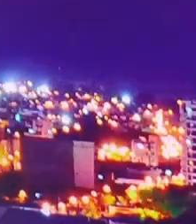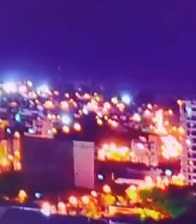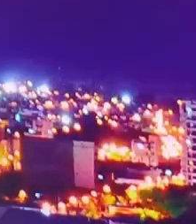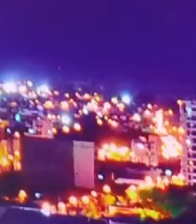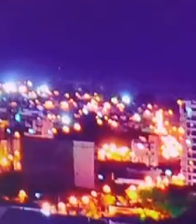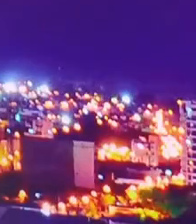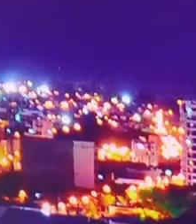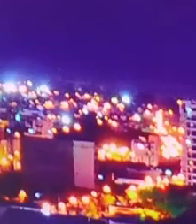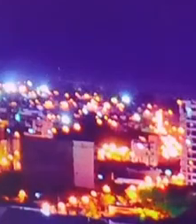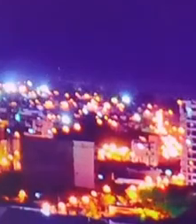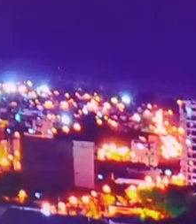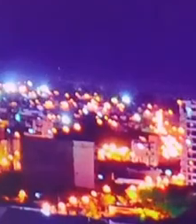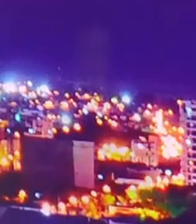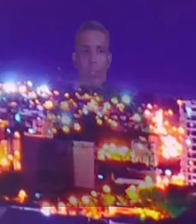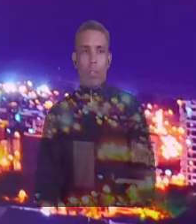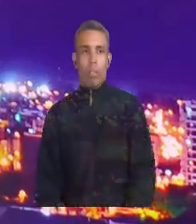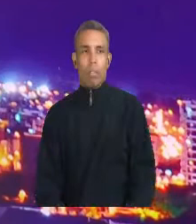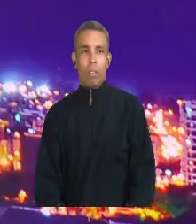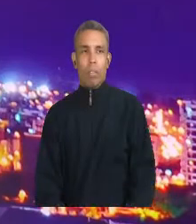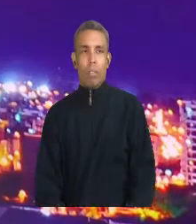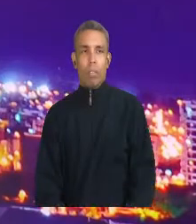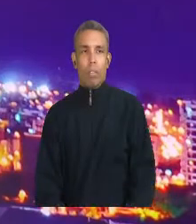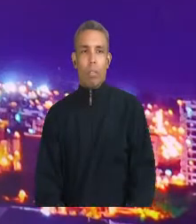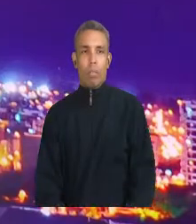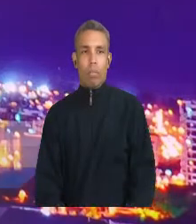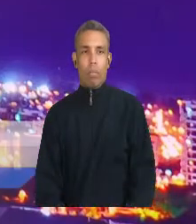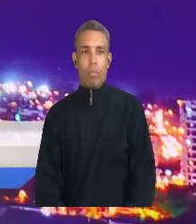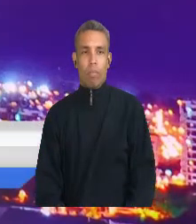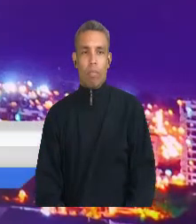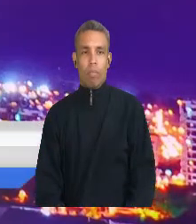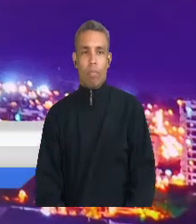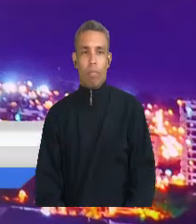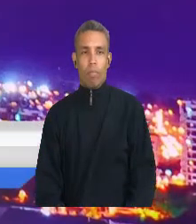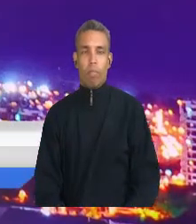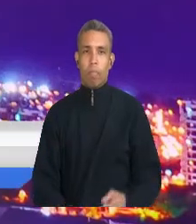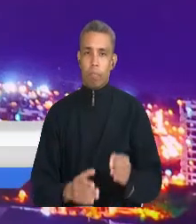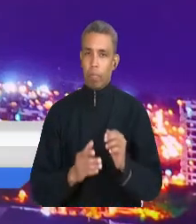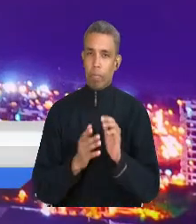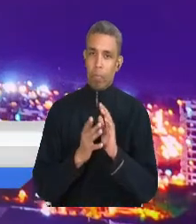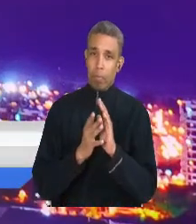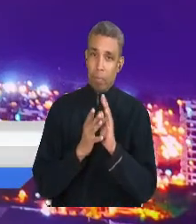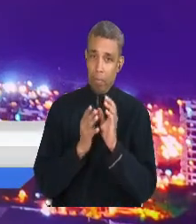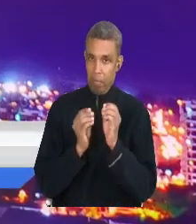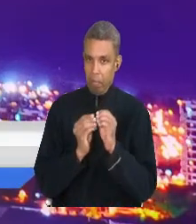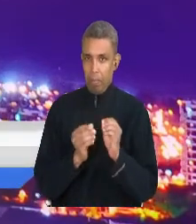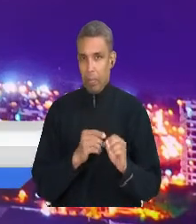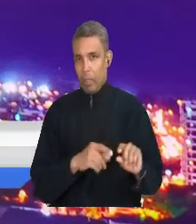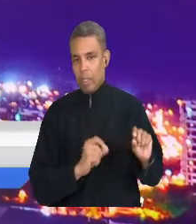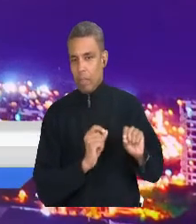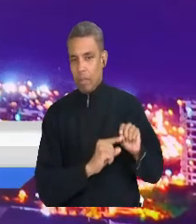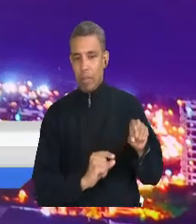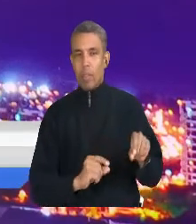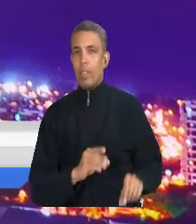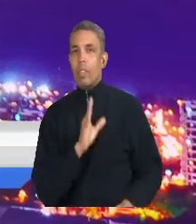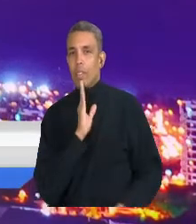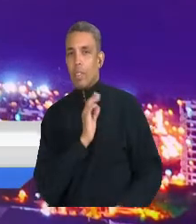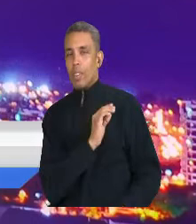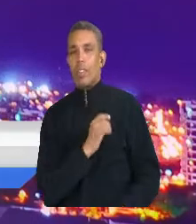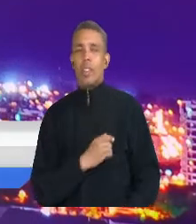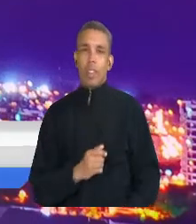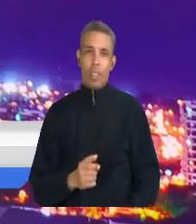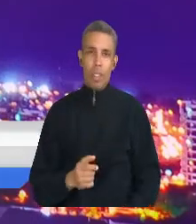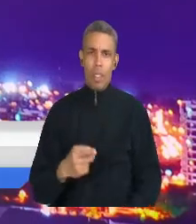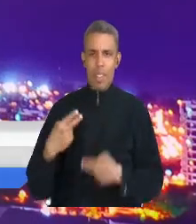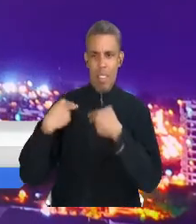Segmento de Primer Plano Enlace Televisión este fin de semana para hablar con el presidente de la Asociación de Música Popular, José Roenes Acosta, quien